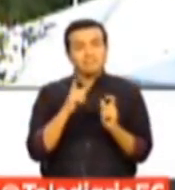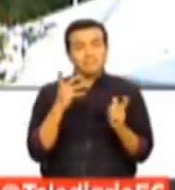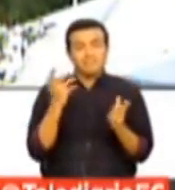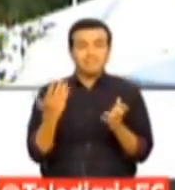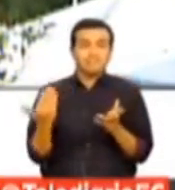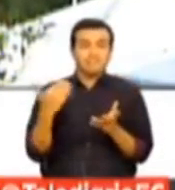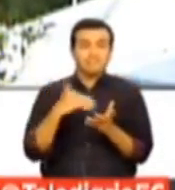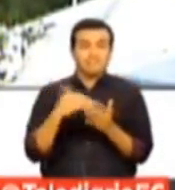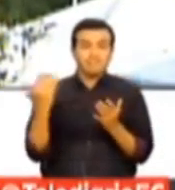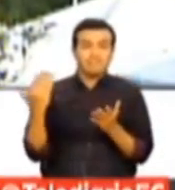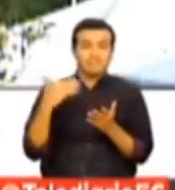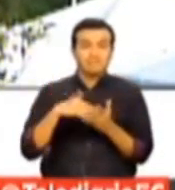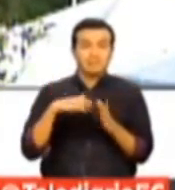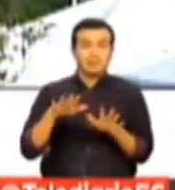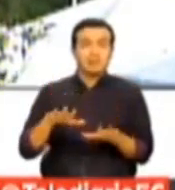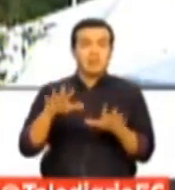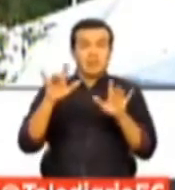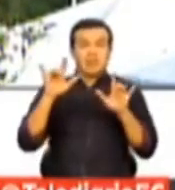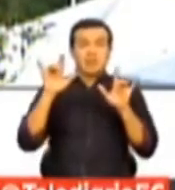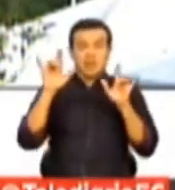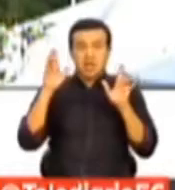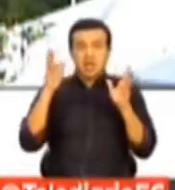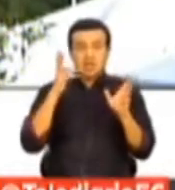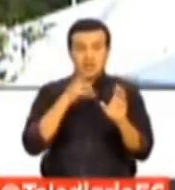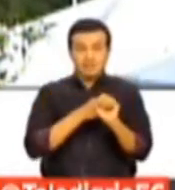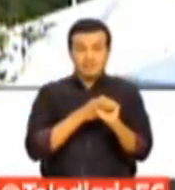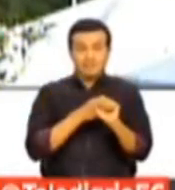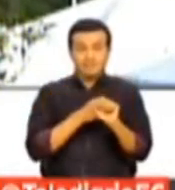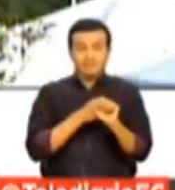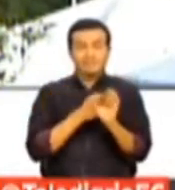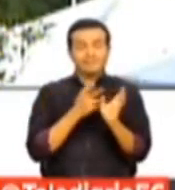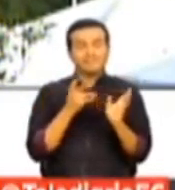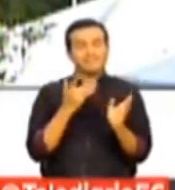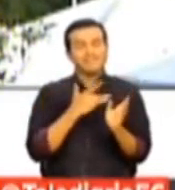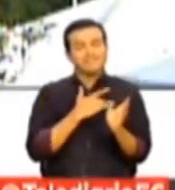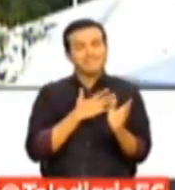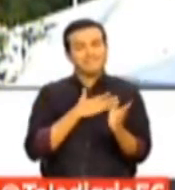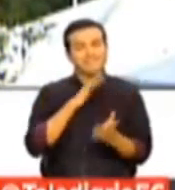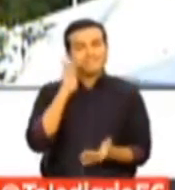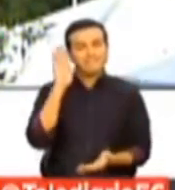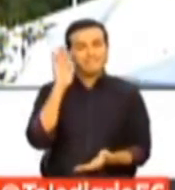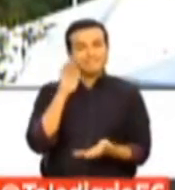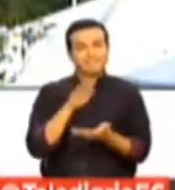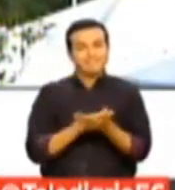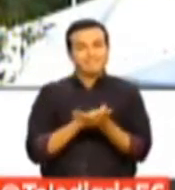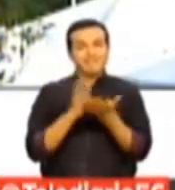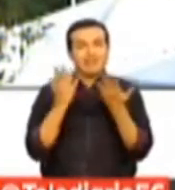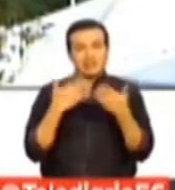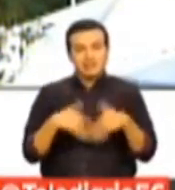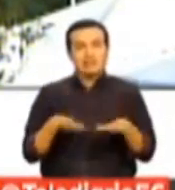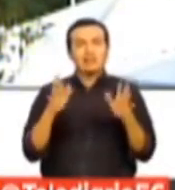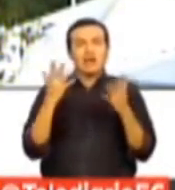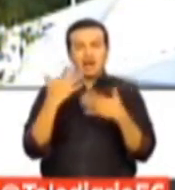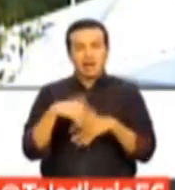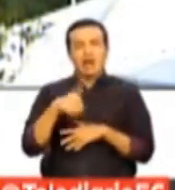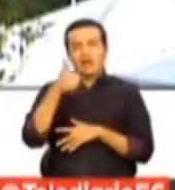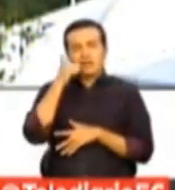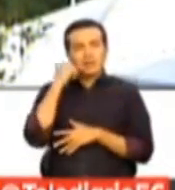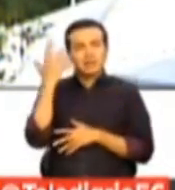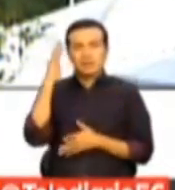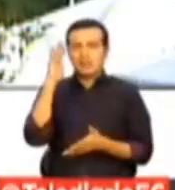quieran venir a esta hora acá al concierto ya las entradas están agotadas. Se han repartido pues el día de ayer varias